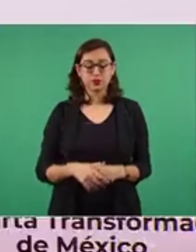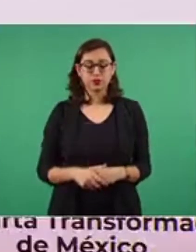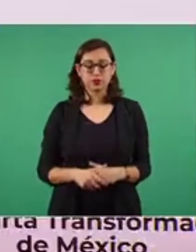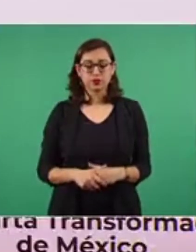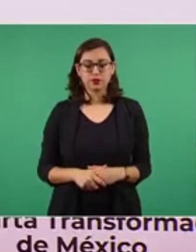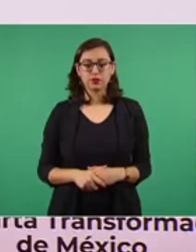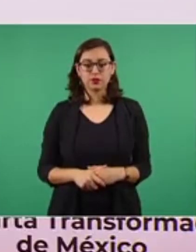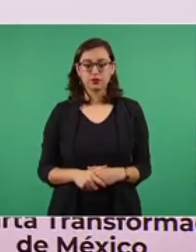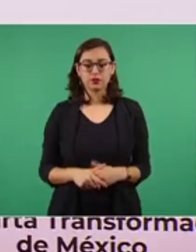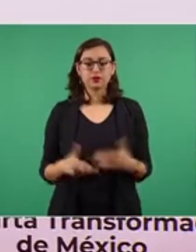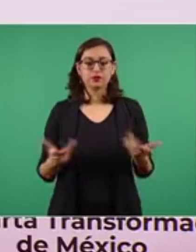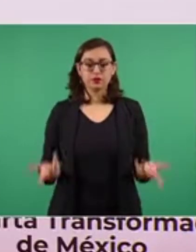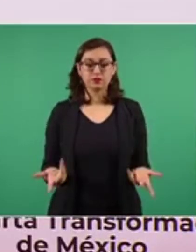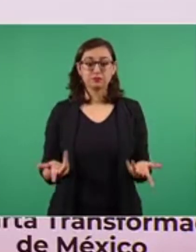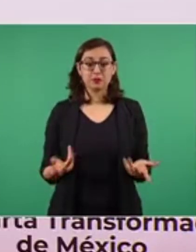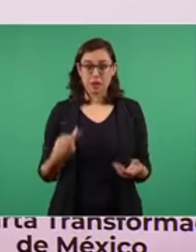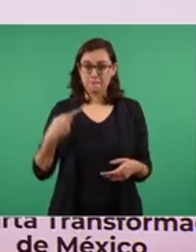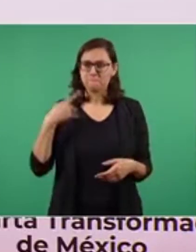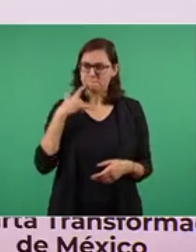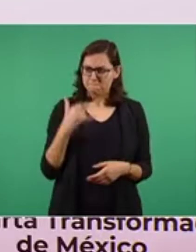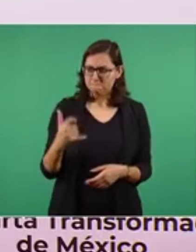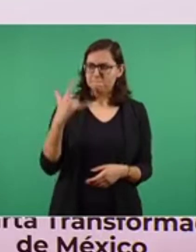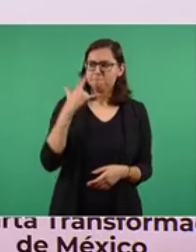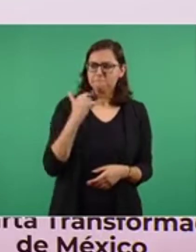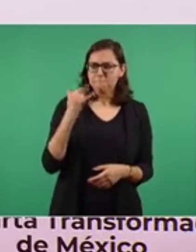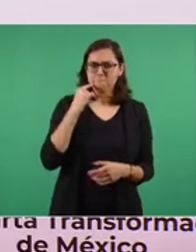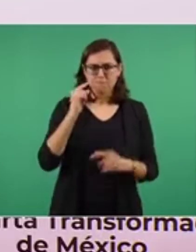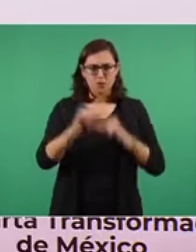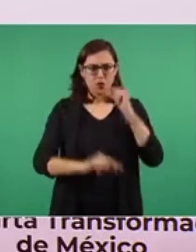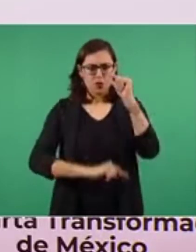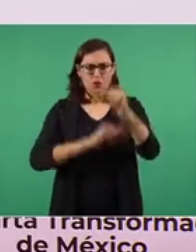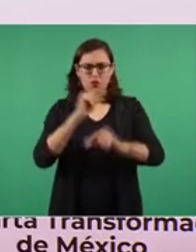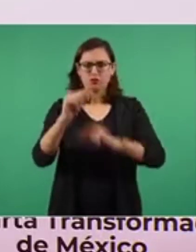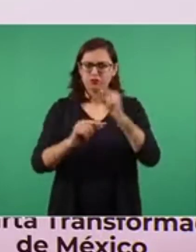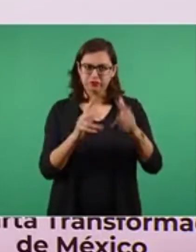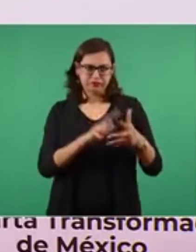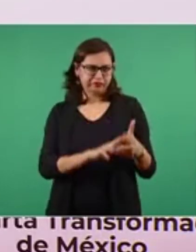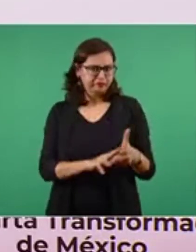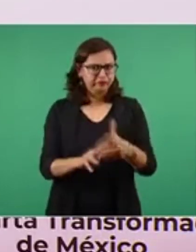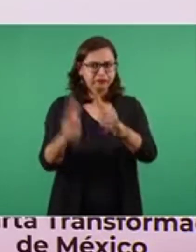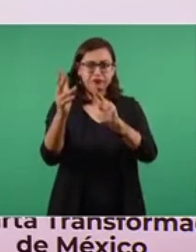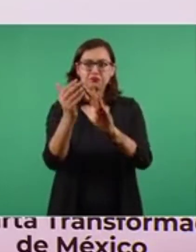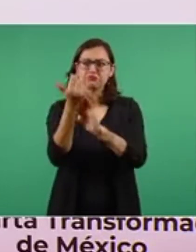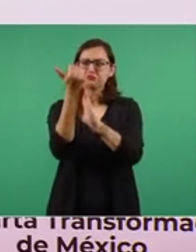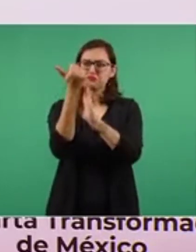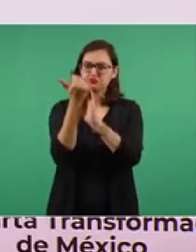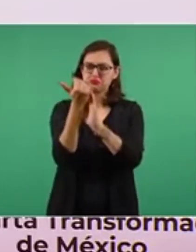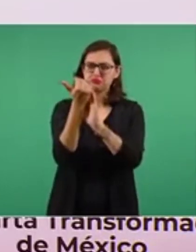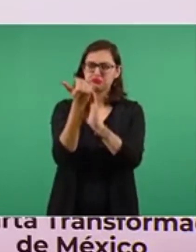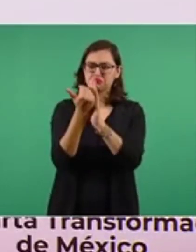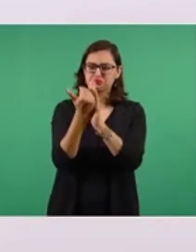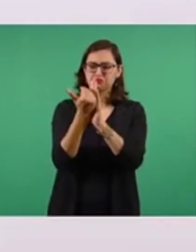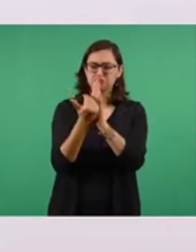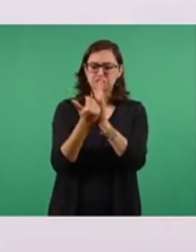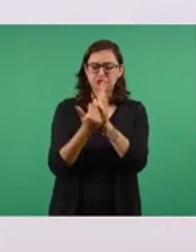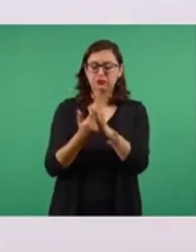ha ido bajando la incidencia delictiva. En el tiempo que llevamos en el gobierno, los